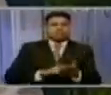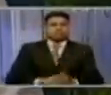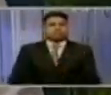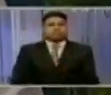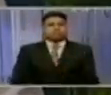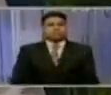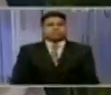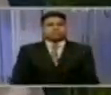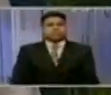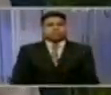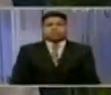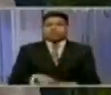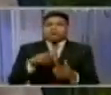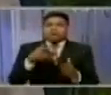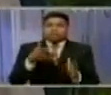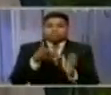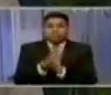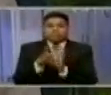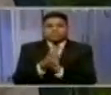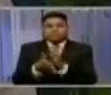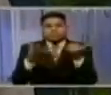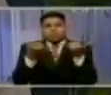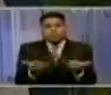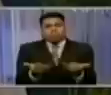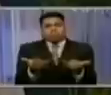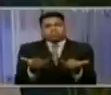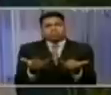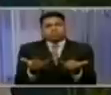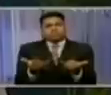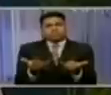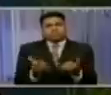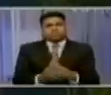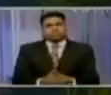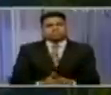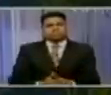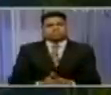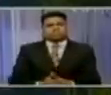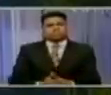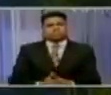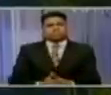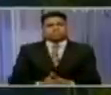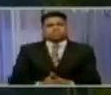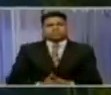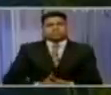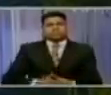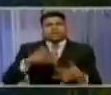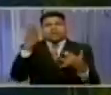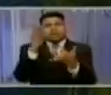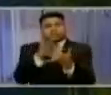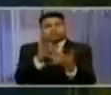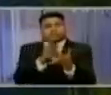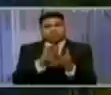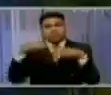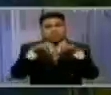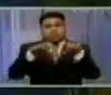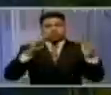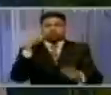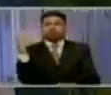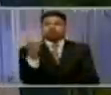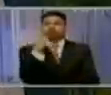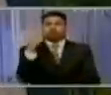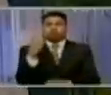en el cual estamos viviendo. Y sobre todo, a través de la educación, solo a través de la